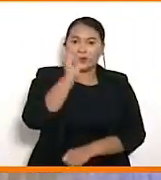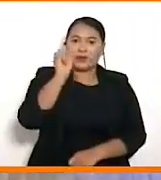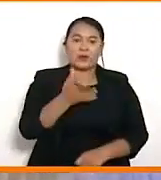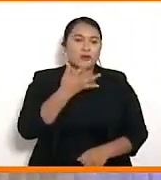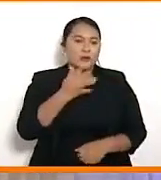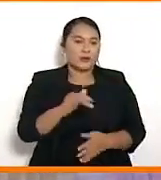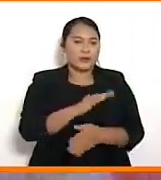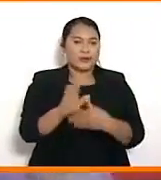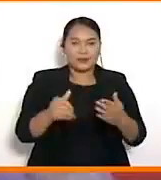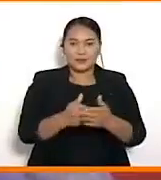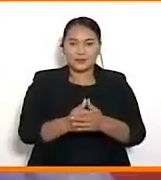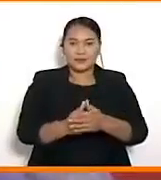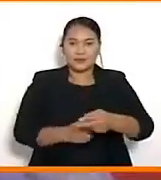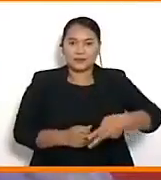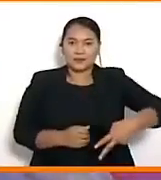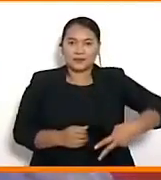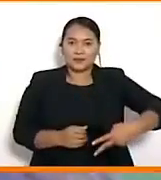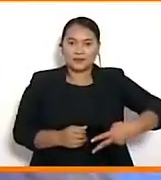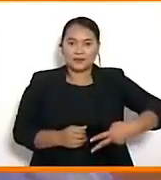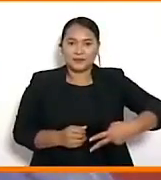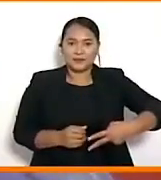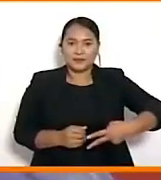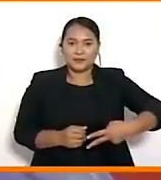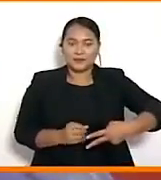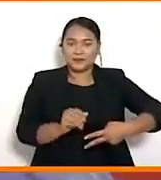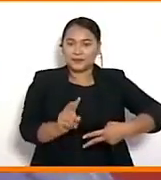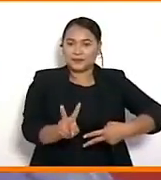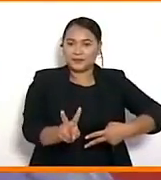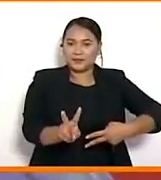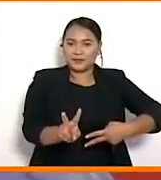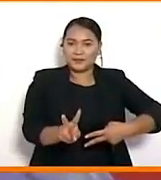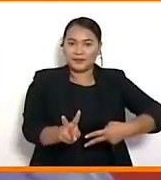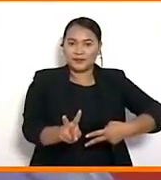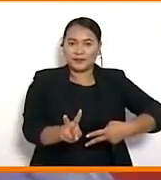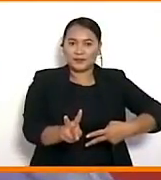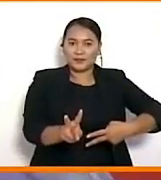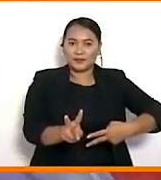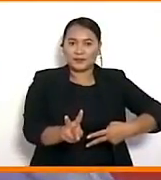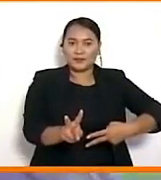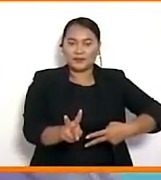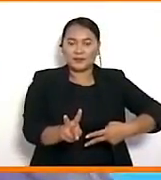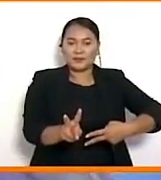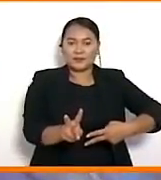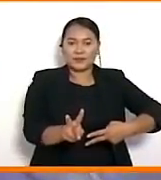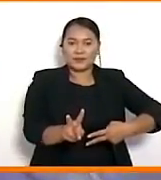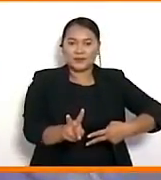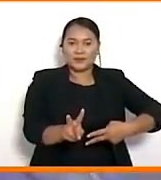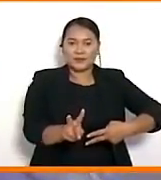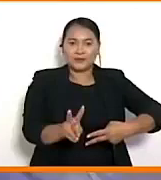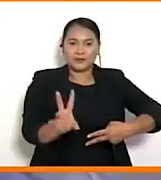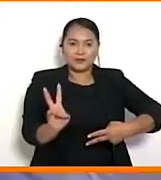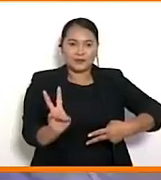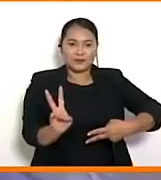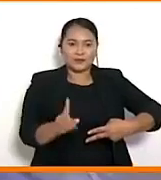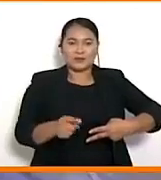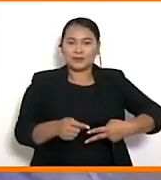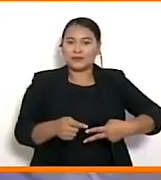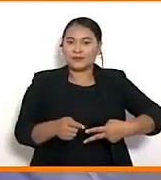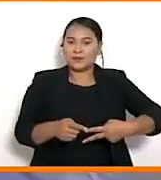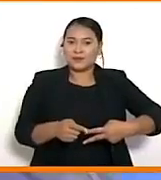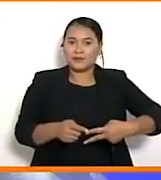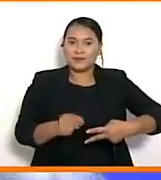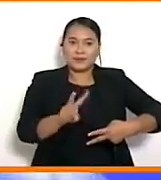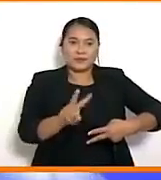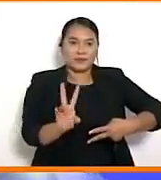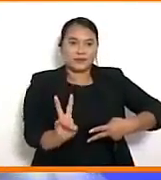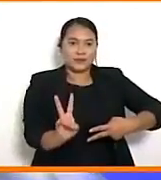porque este es el 2. Segundo dígito. Este es el 7. Primer número ganador es el